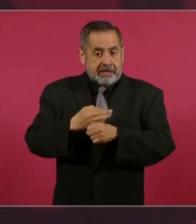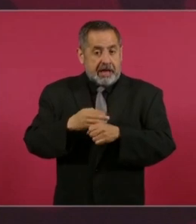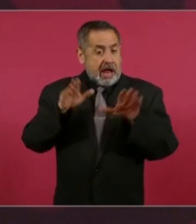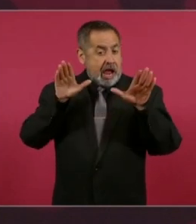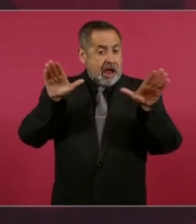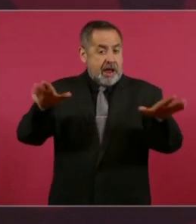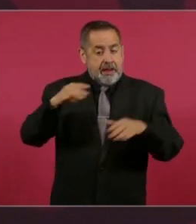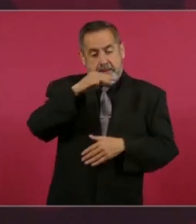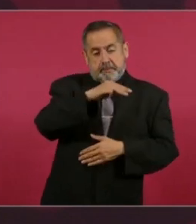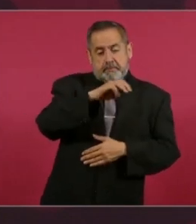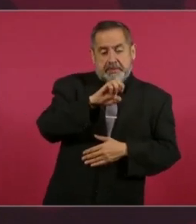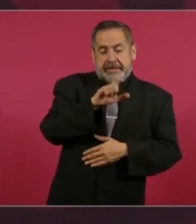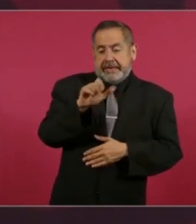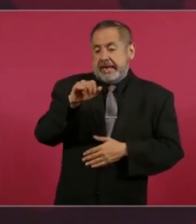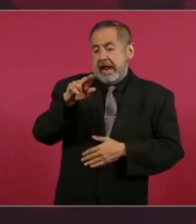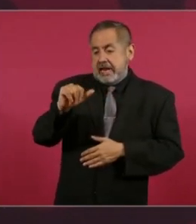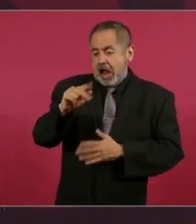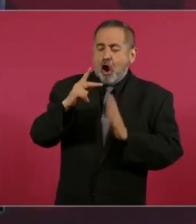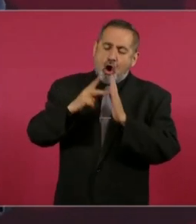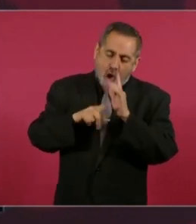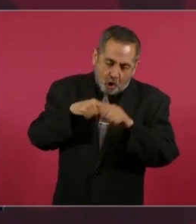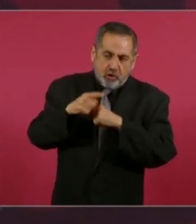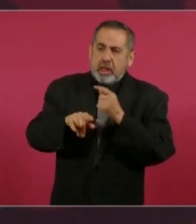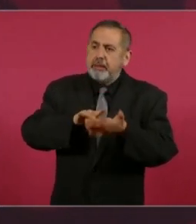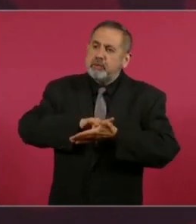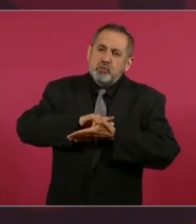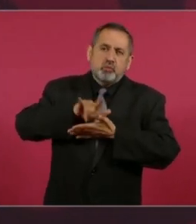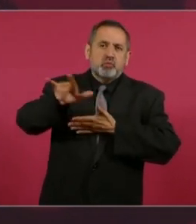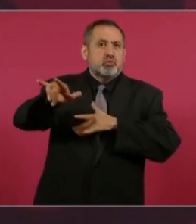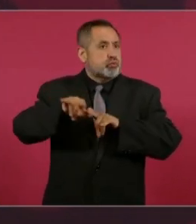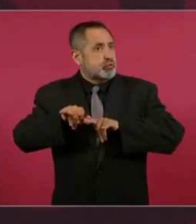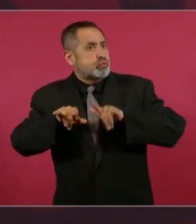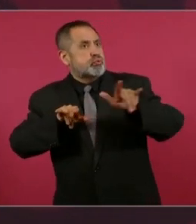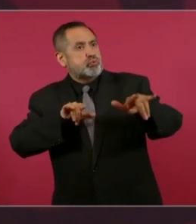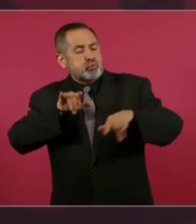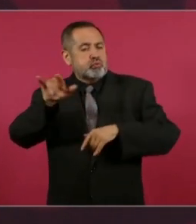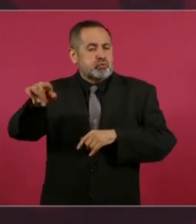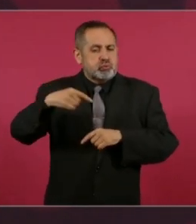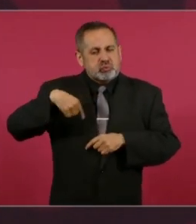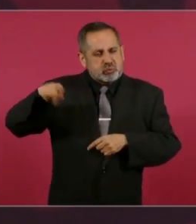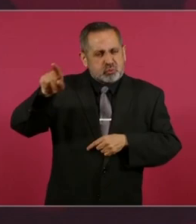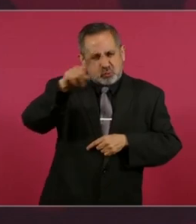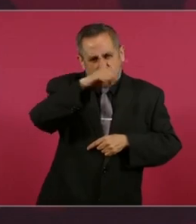o está de nuevo volando. Sí.